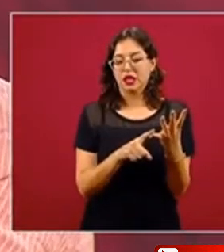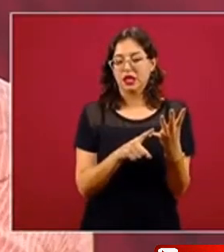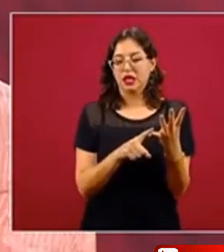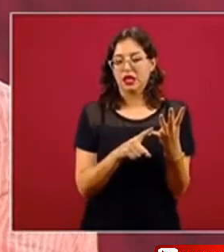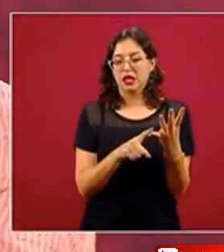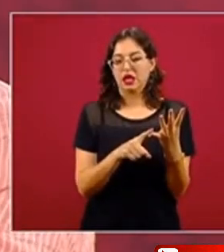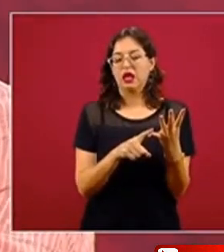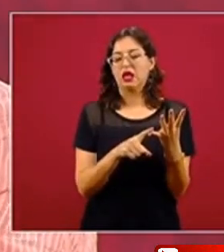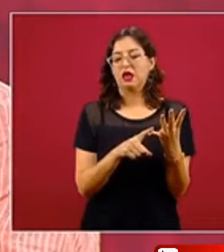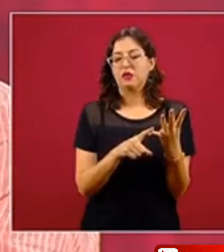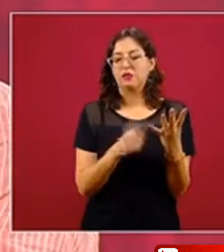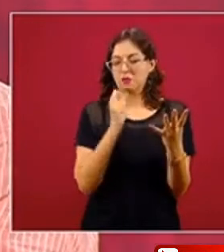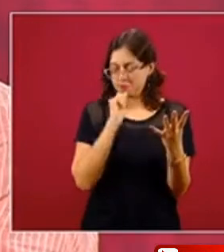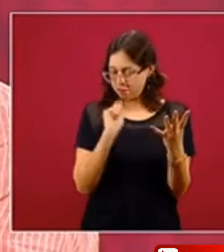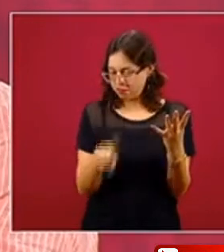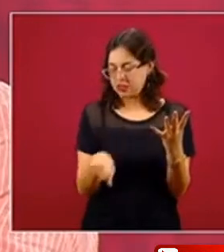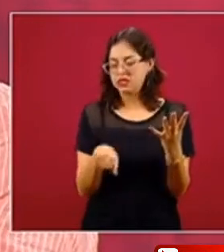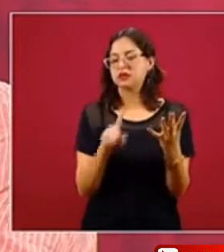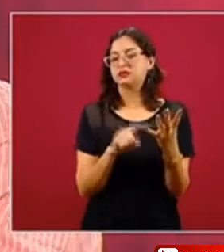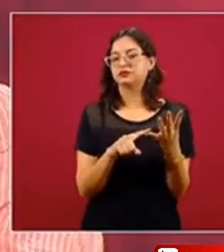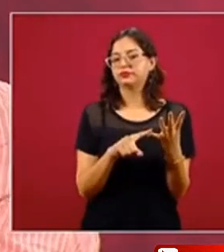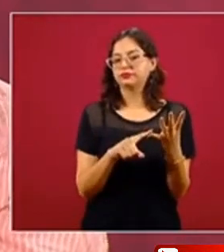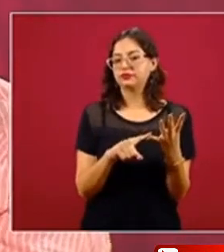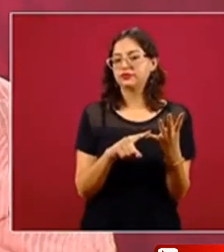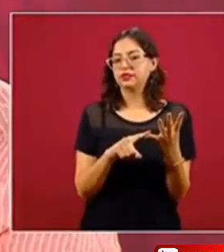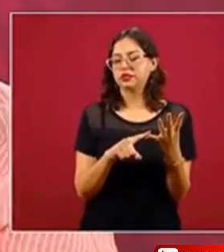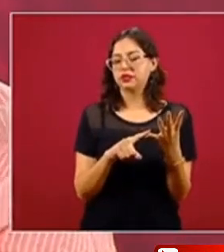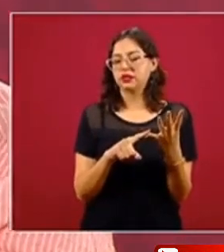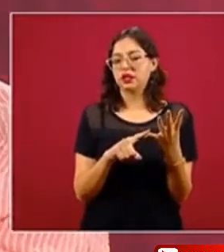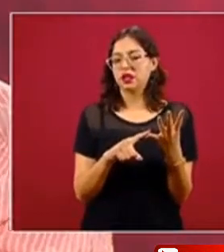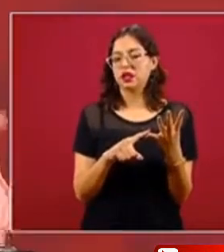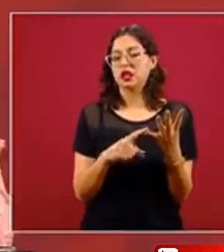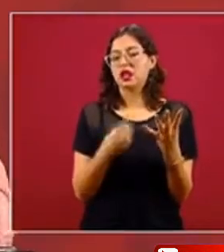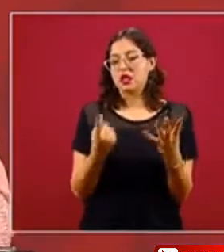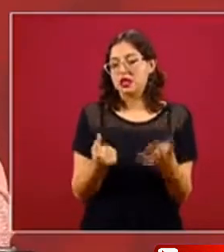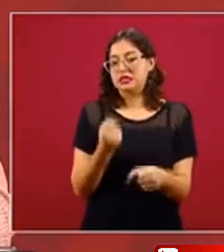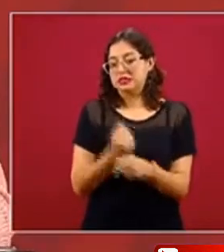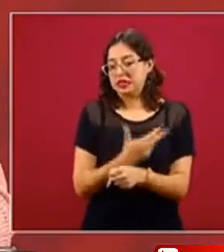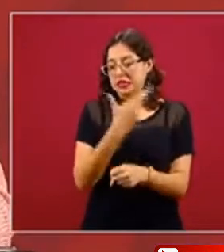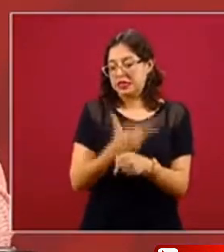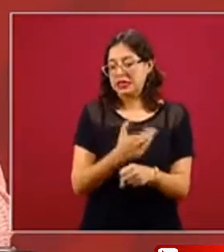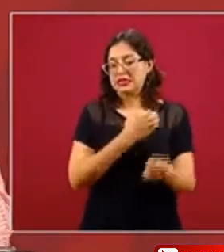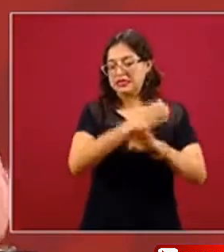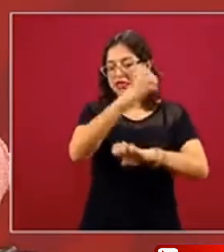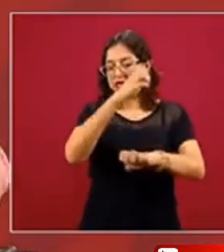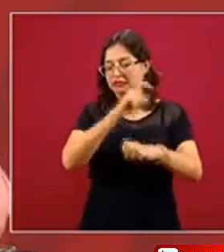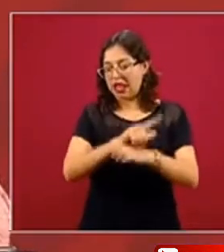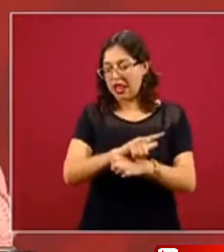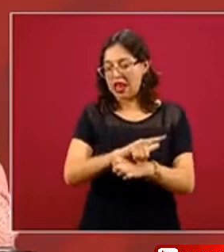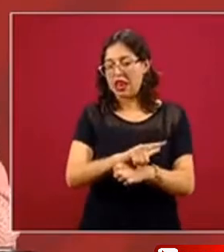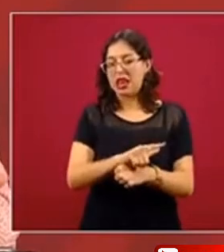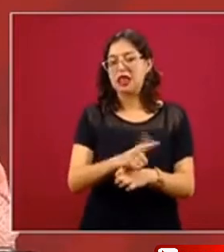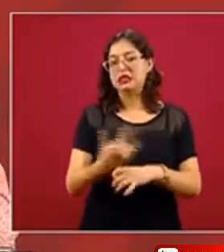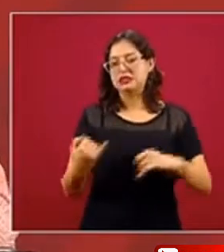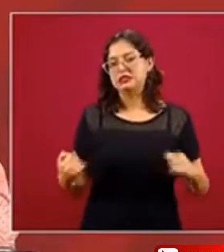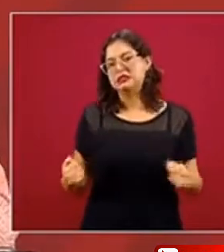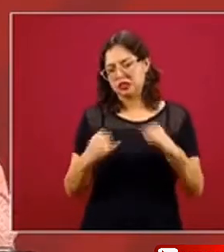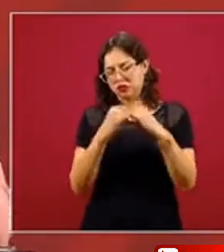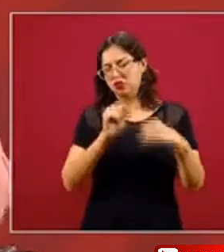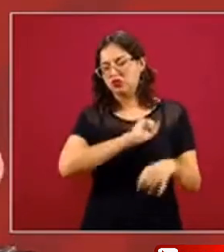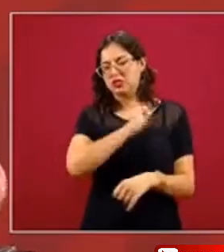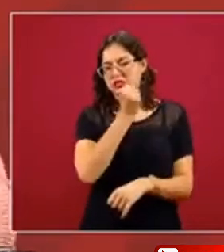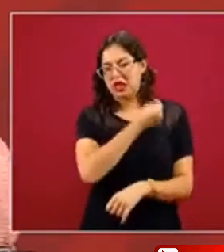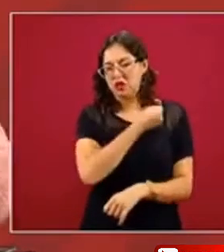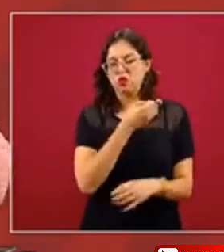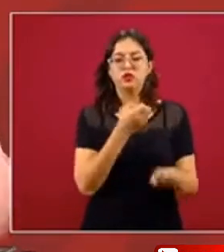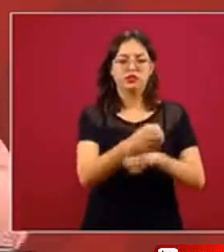y también las secretarías estatales de salud o servicios estatales de salud. En algunos casos se llaman institutos de salud,